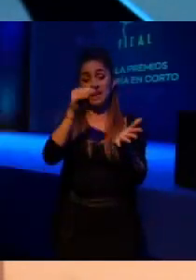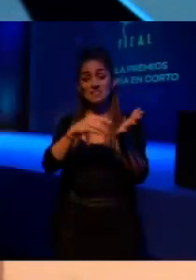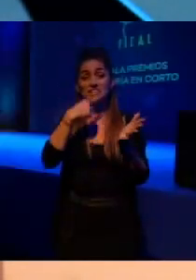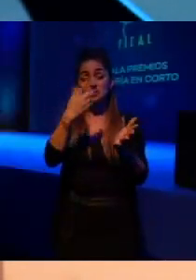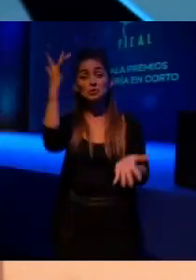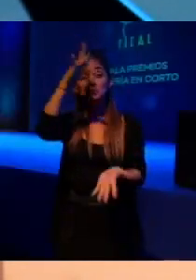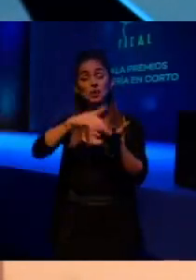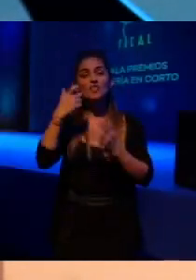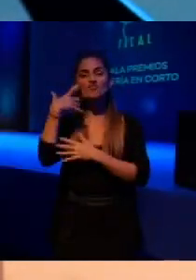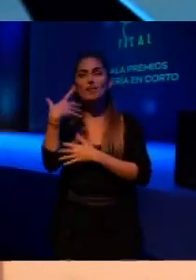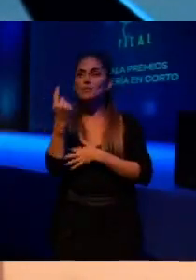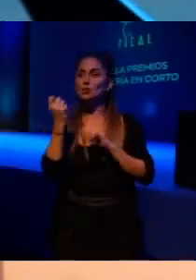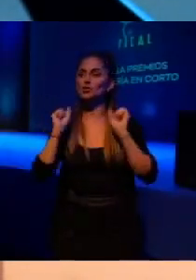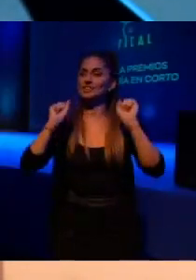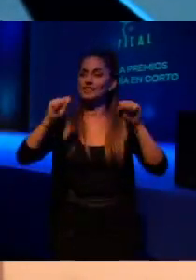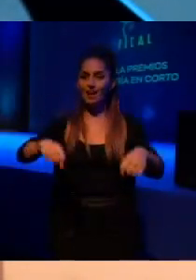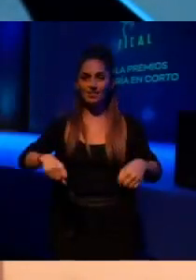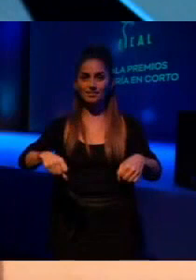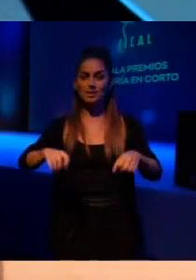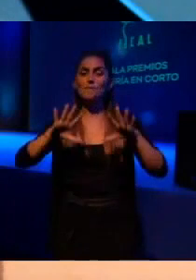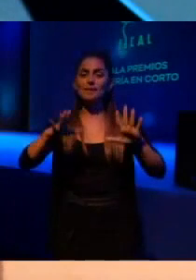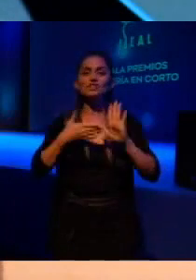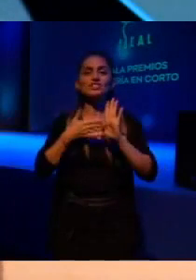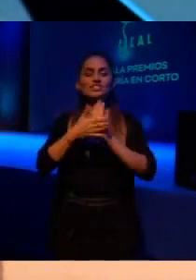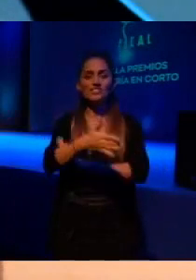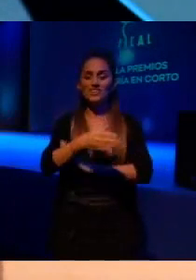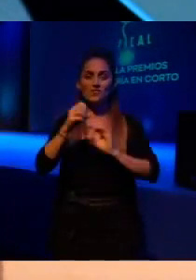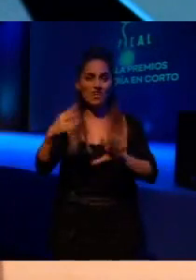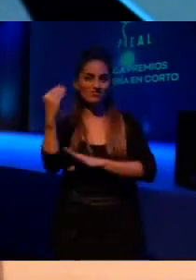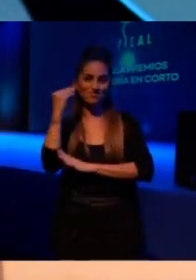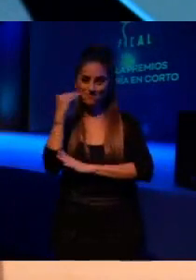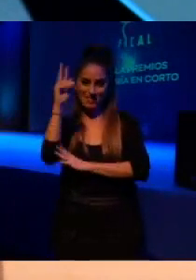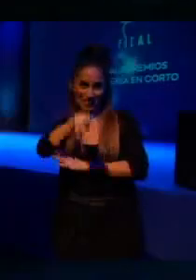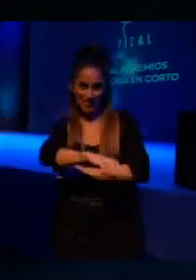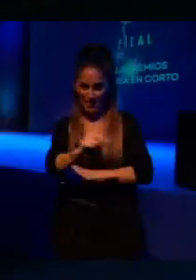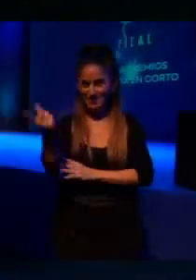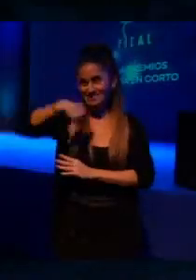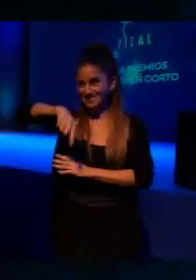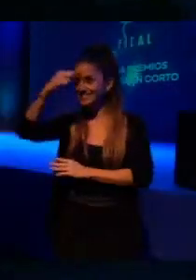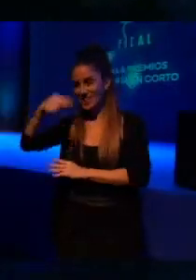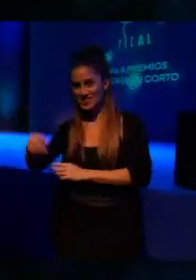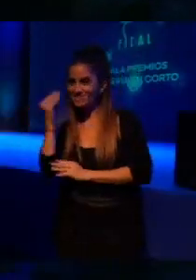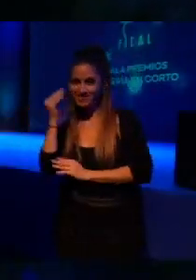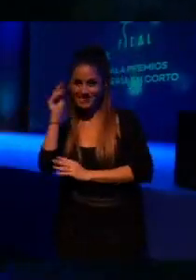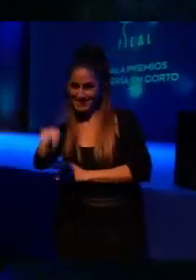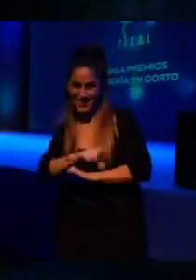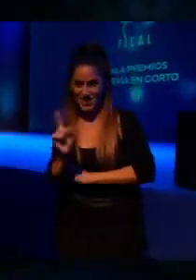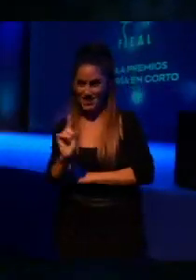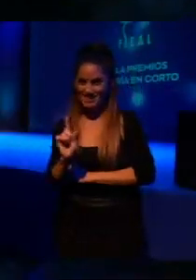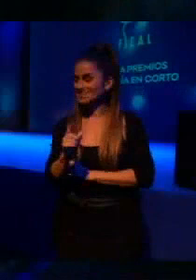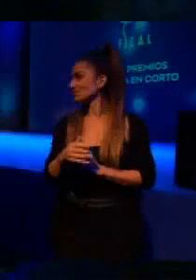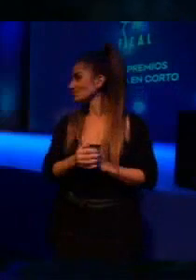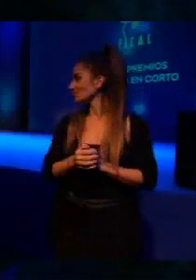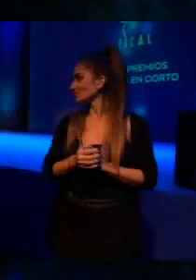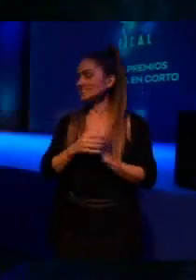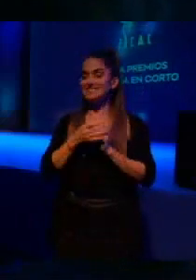llegara tarde ha hecho que no se haya convertido en un imbécil, damos fe. No eres un imbécil, es